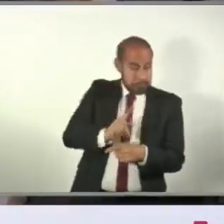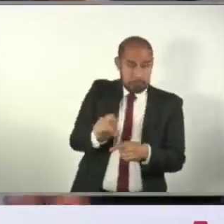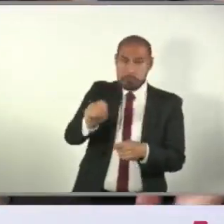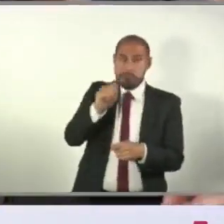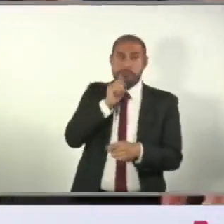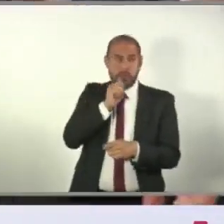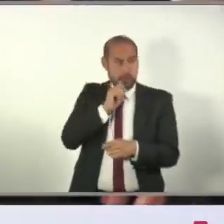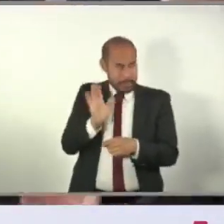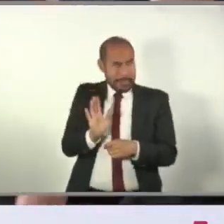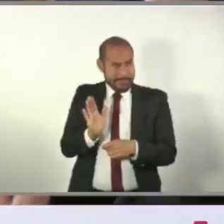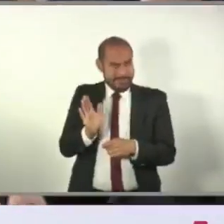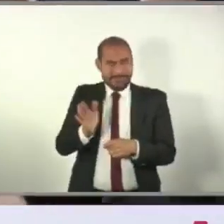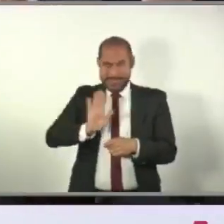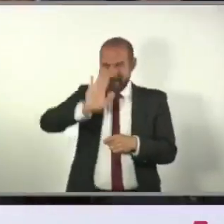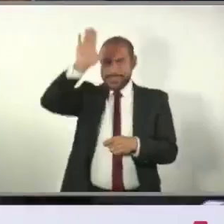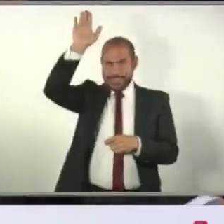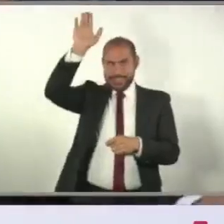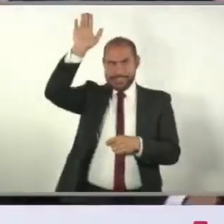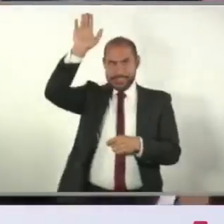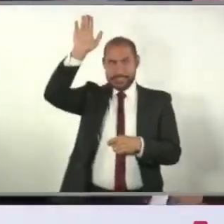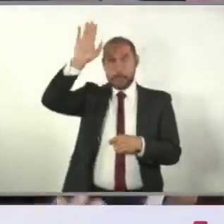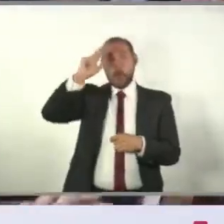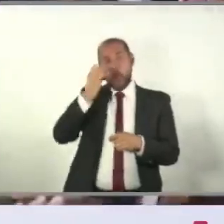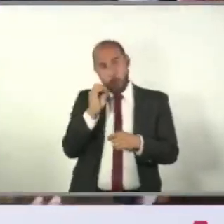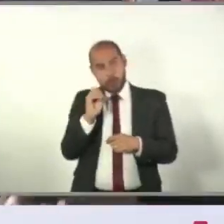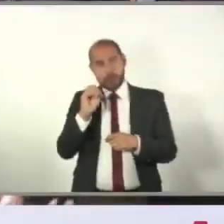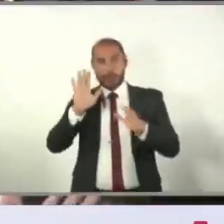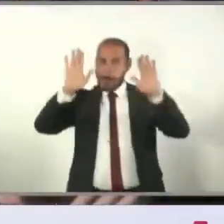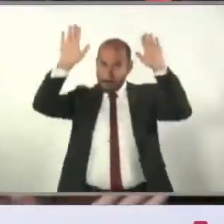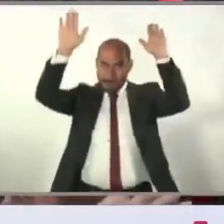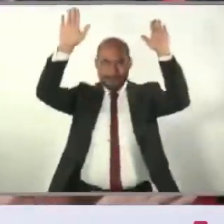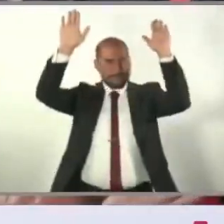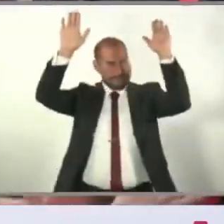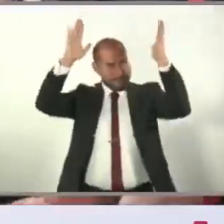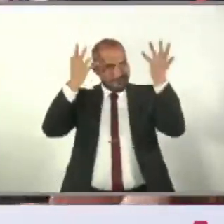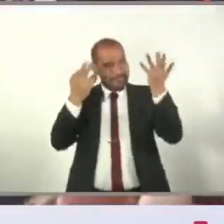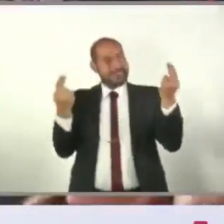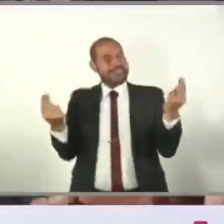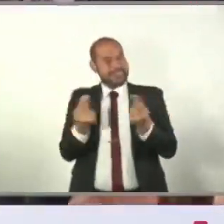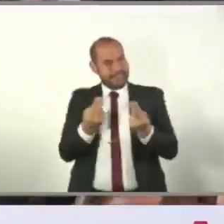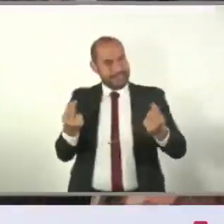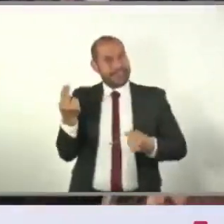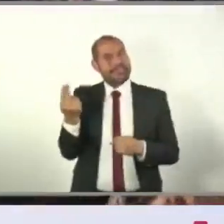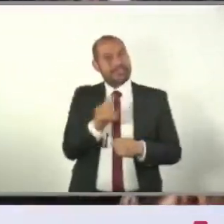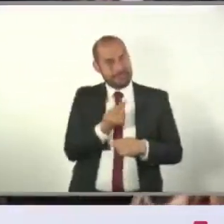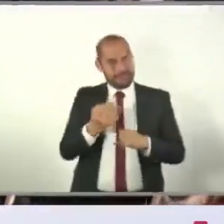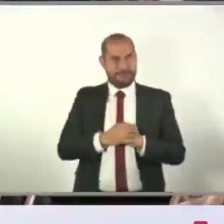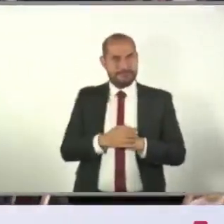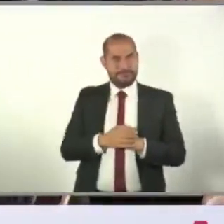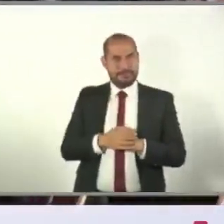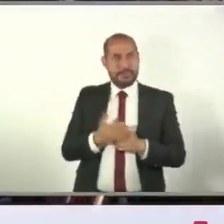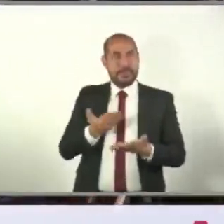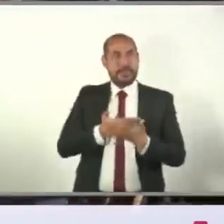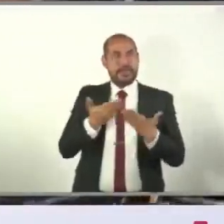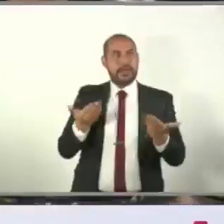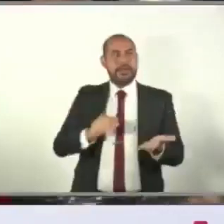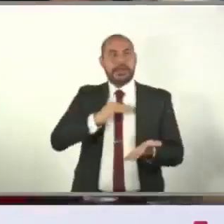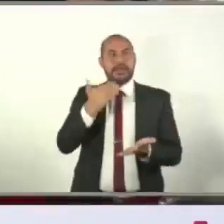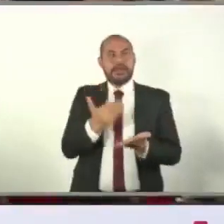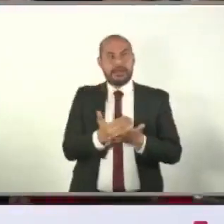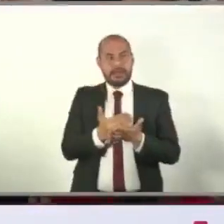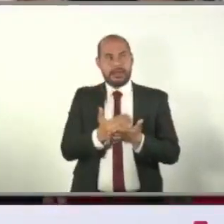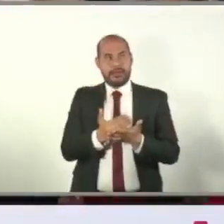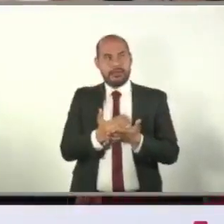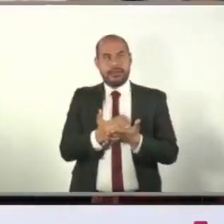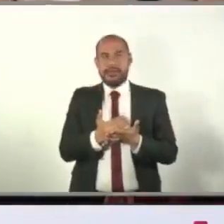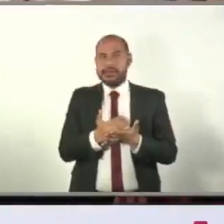dos manos, aquí muy bien. Con las dos manos es lo que necesitamos. Y ahora vamos a romper todos los protocolos y les